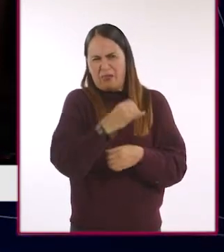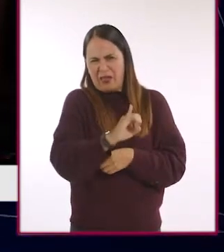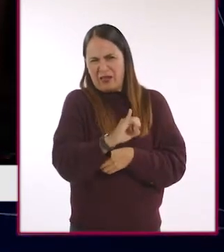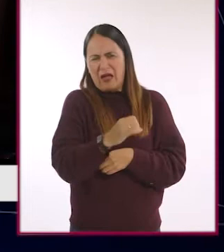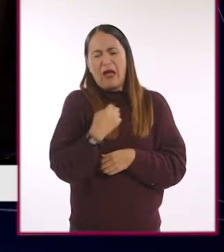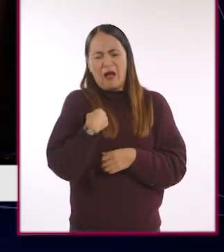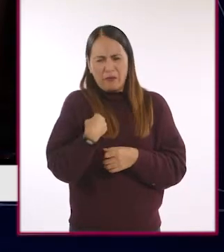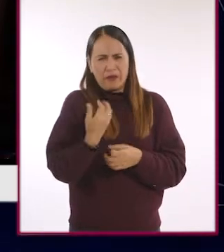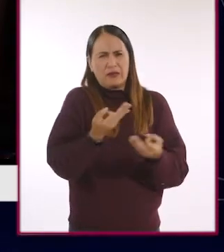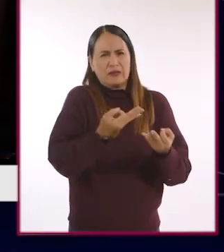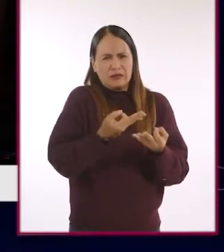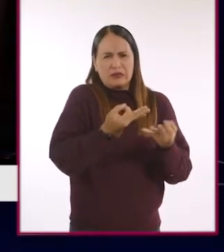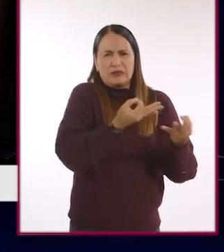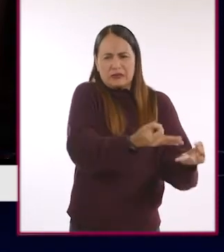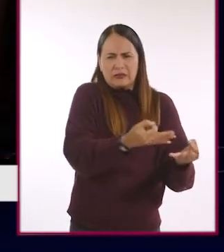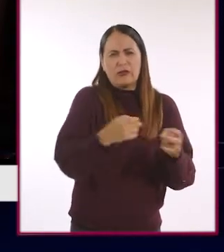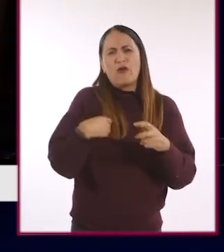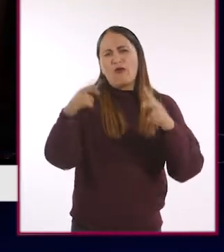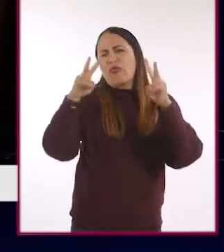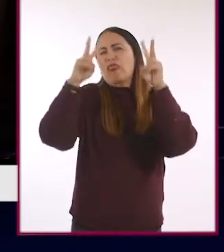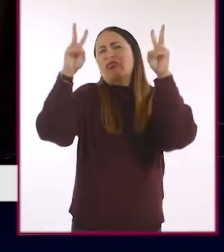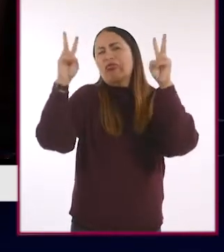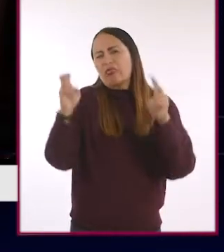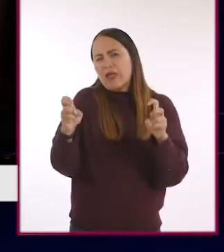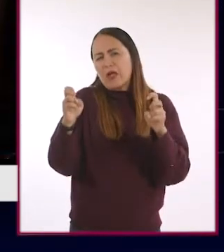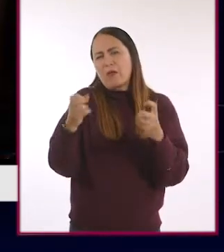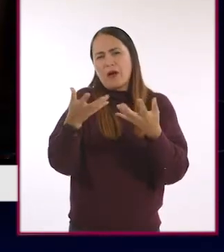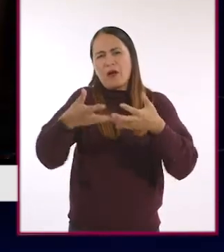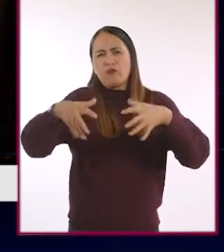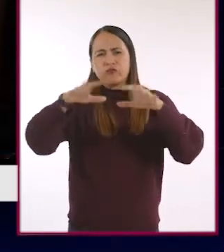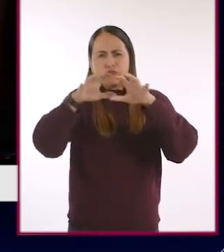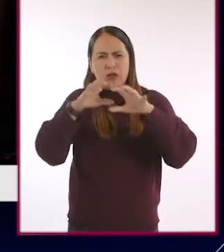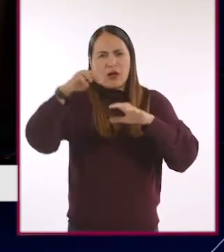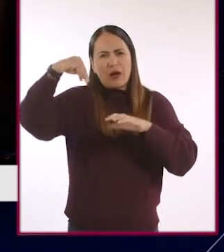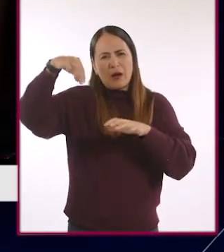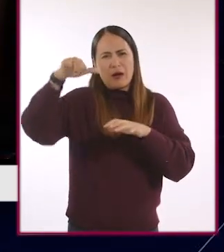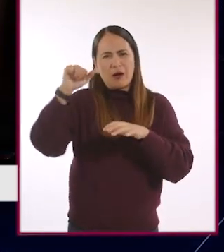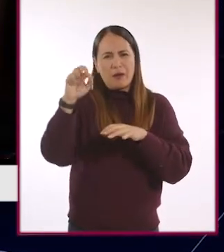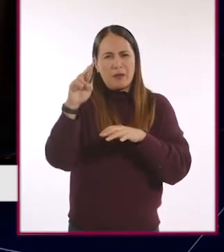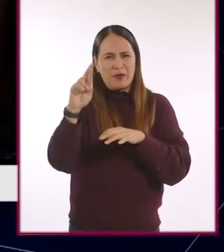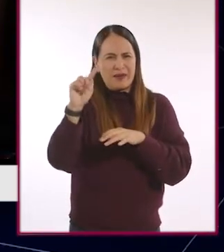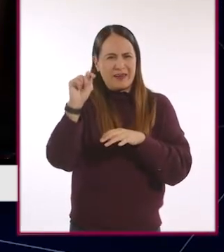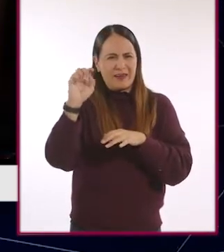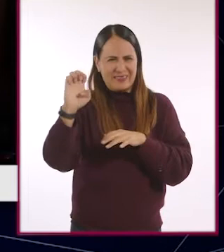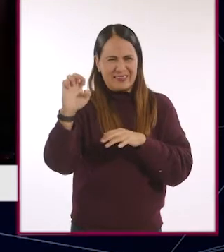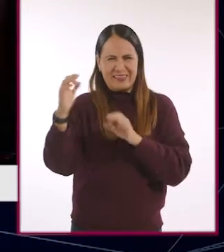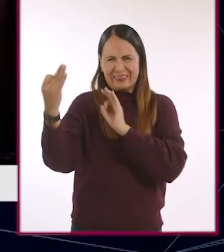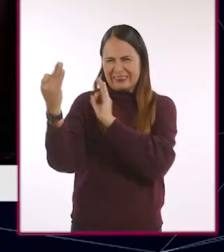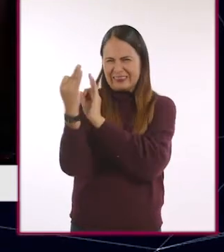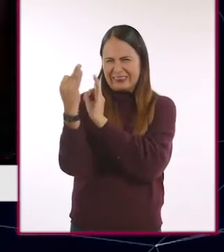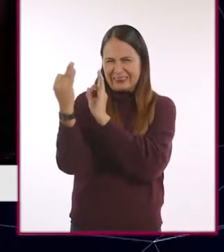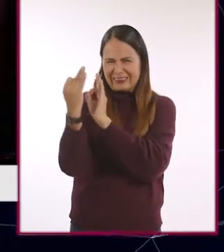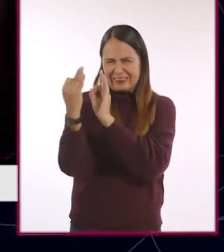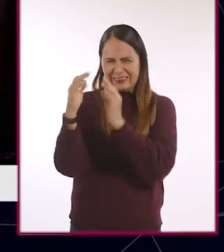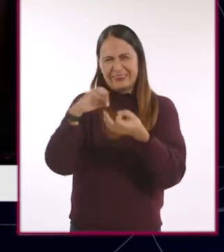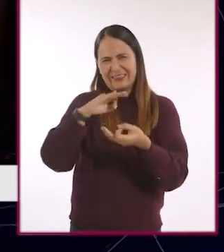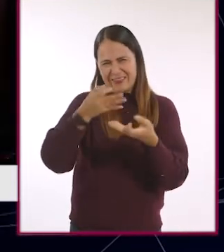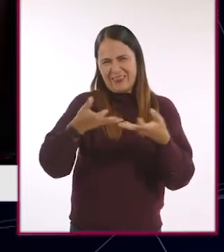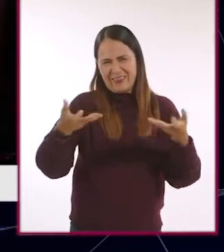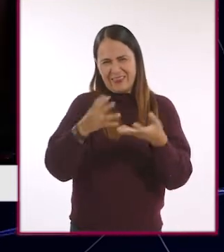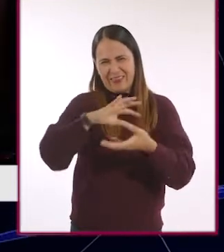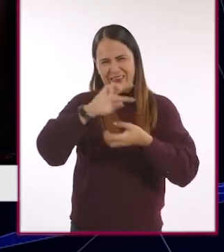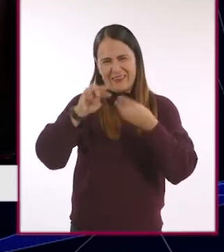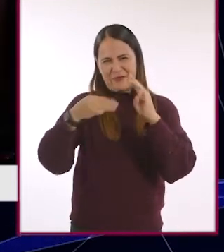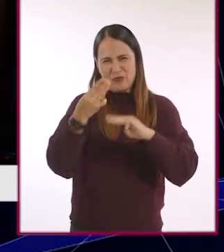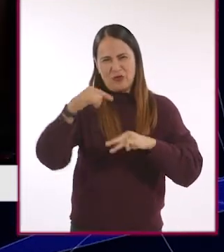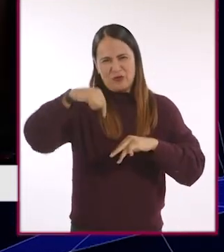me apasiona mucho toda la temática acerca del planeta Marte, ¿no? Este vecino que tenemos ahí que puede ser incluso un